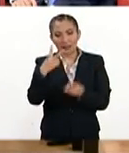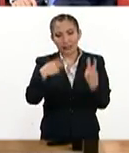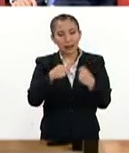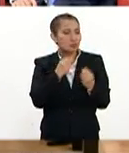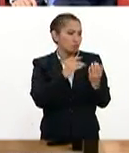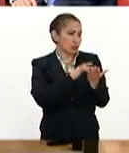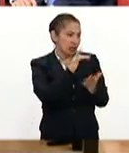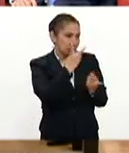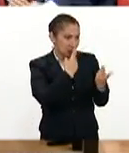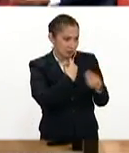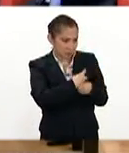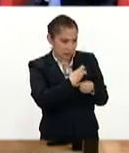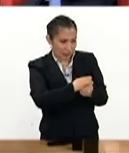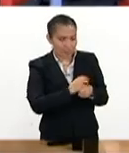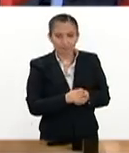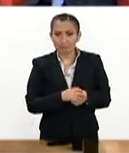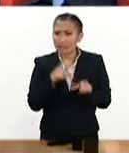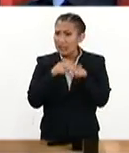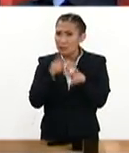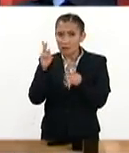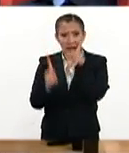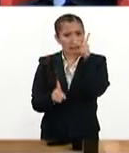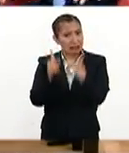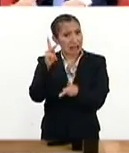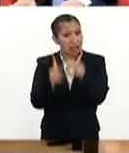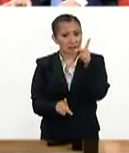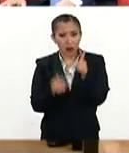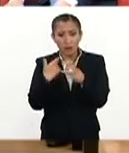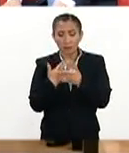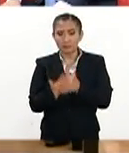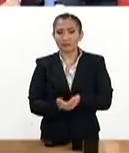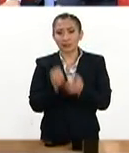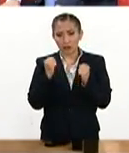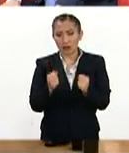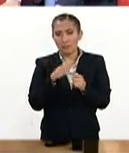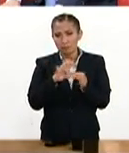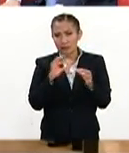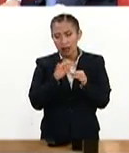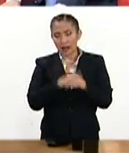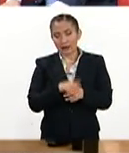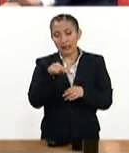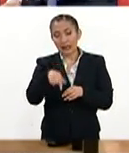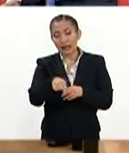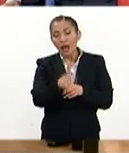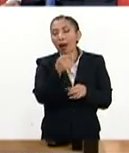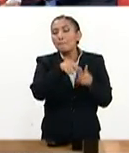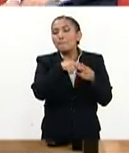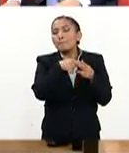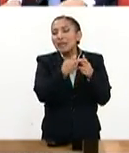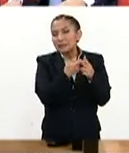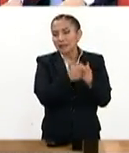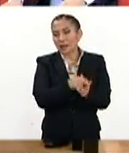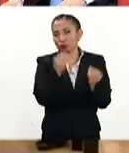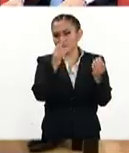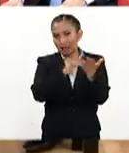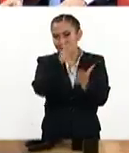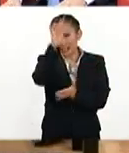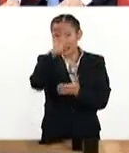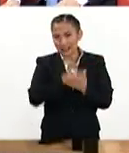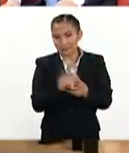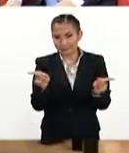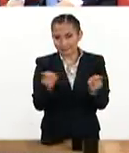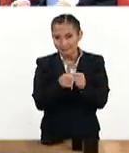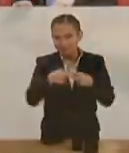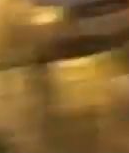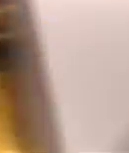mil gracias a ustedes por invitarnos. Y seguiremos Ojalá platicando. Sigamos aquí con seguro, muchos seguro problemas. Vamos a seguir platicando. Así que esta es solo la introducción. Muchísimas gracias. Una